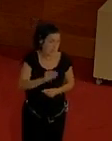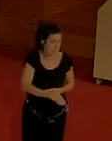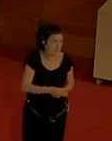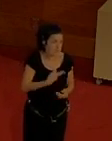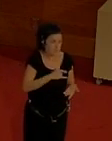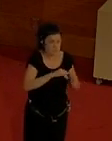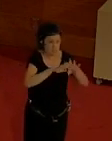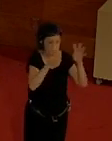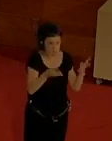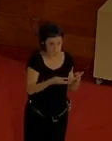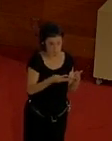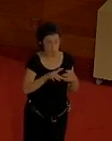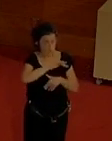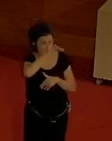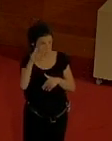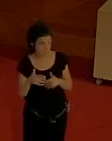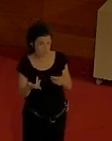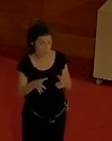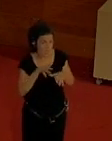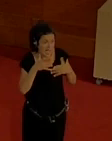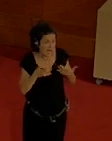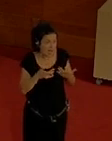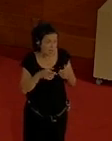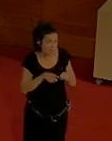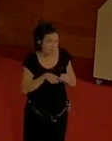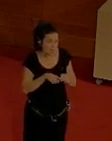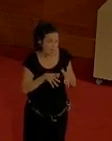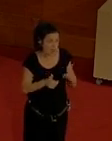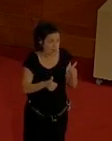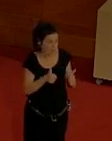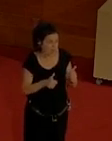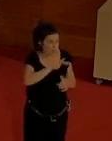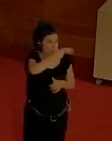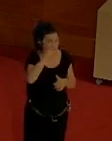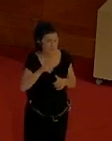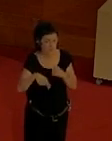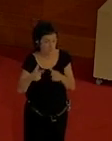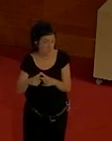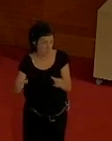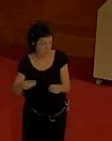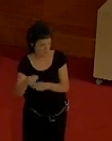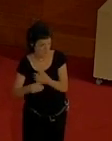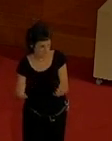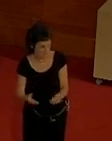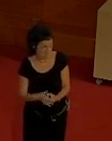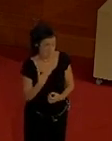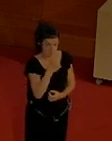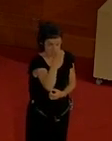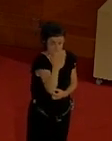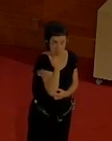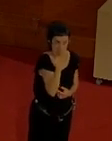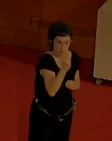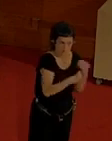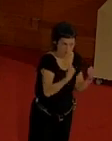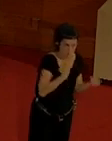estamos ahora en el recrudecimiento de una carrera espacial ahí tenemos lo que va a hacer Japón que es el siguiente lo que acaba de hacer India lo que acaba de hacer